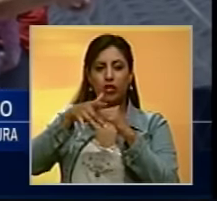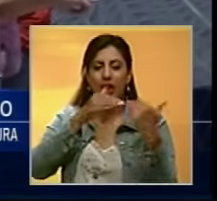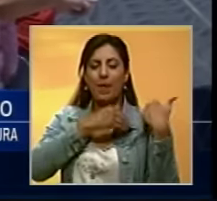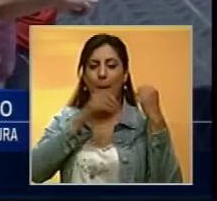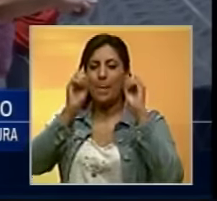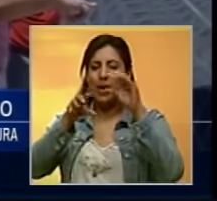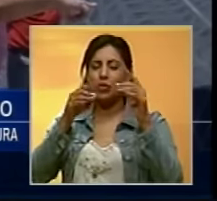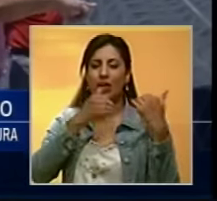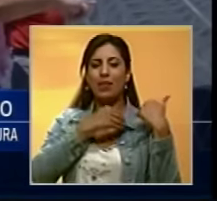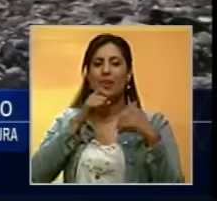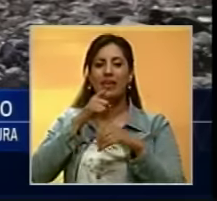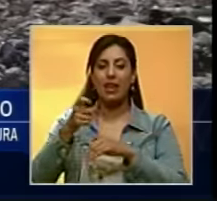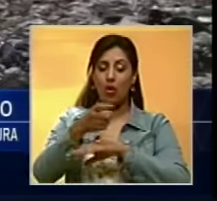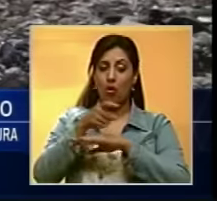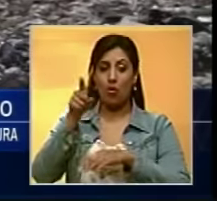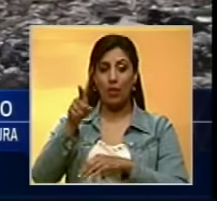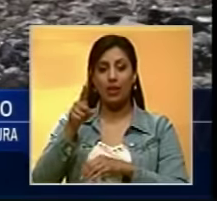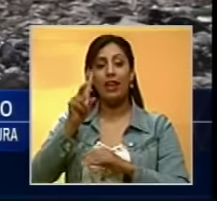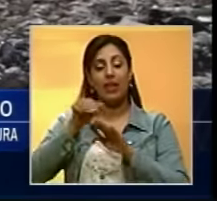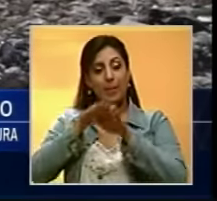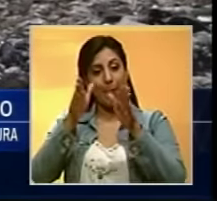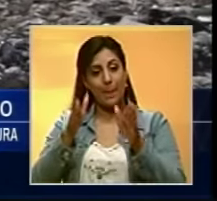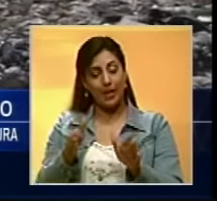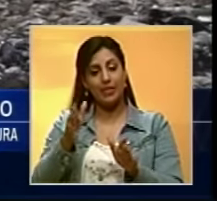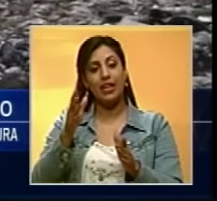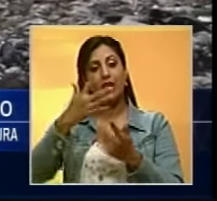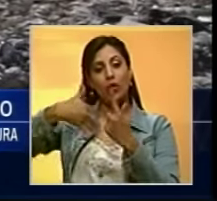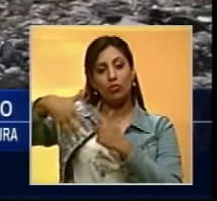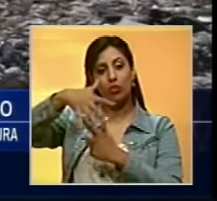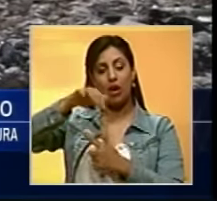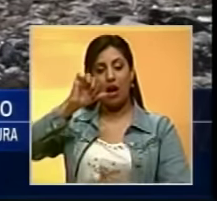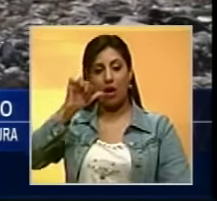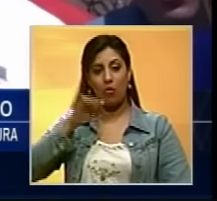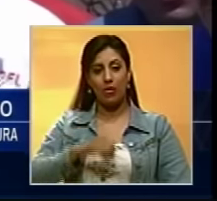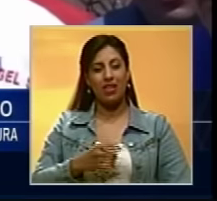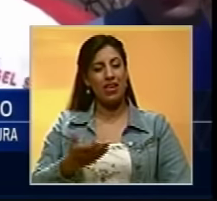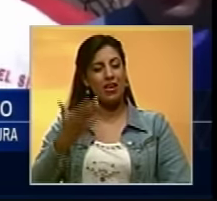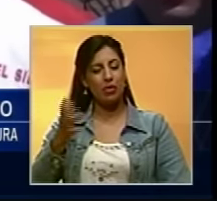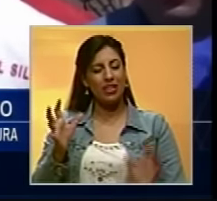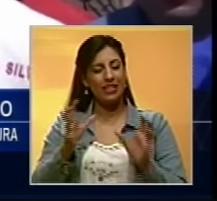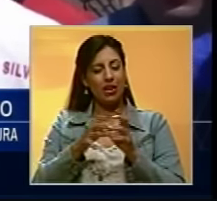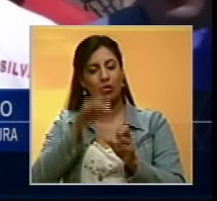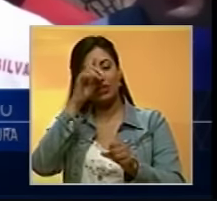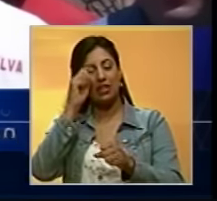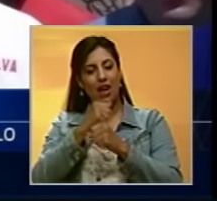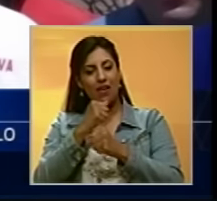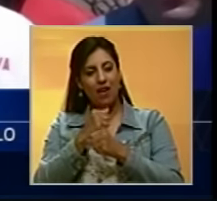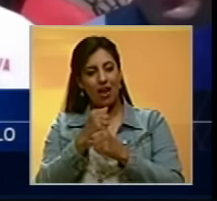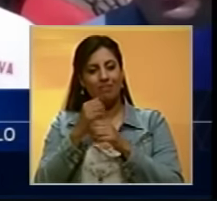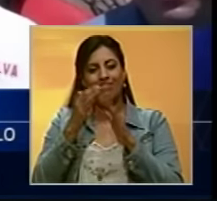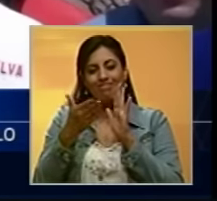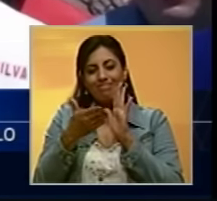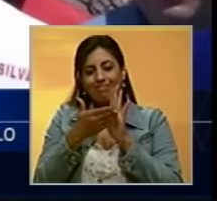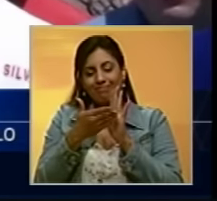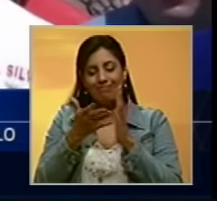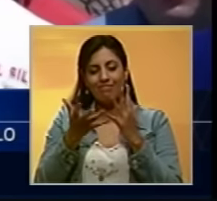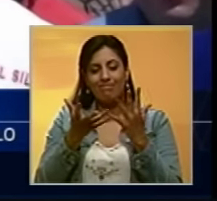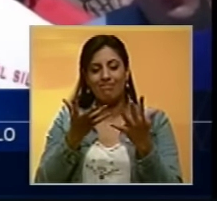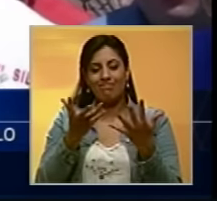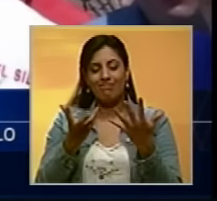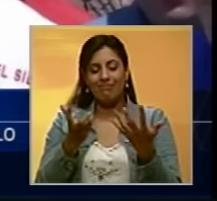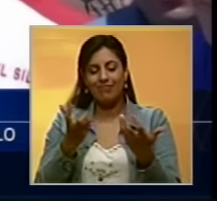responsabilidad del ejecutivo regional y del Ministerio de ecosocialismo y yagua importante reunión de trabajo de acercamiento y